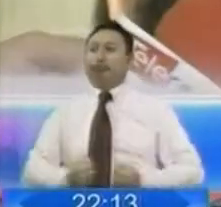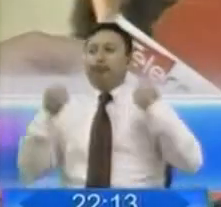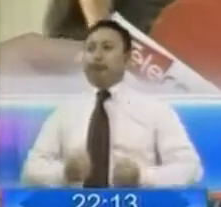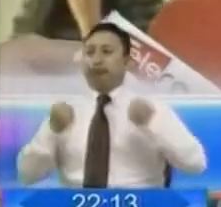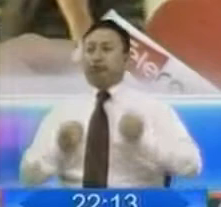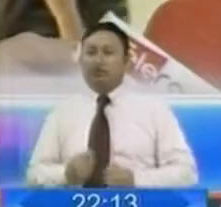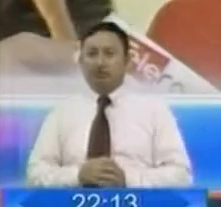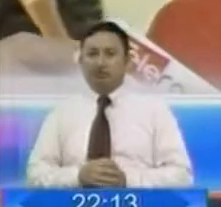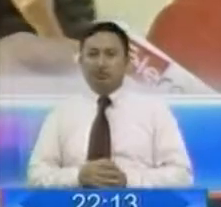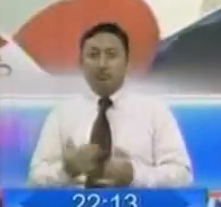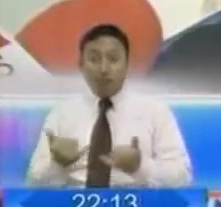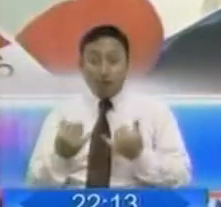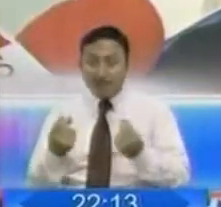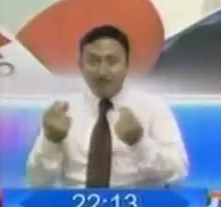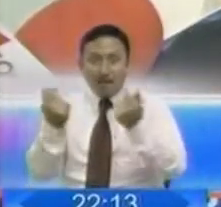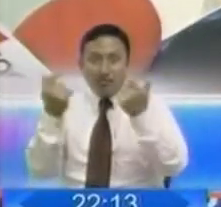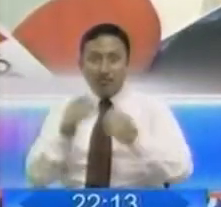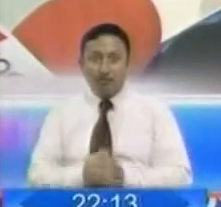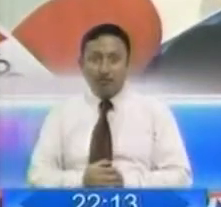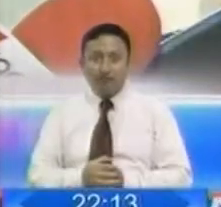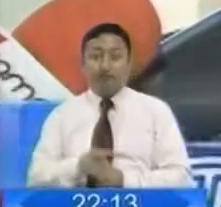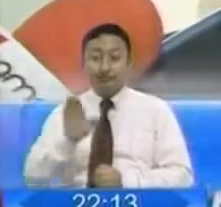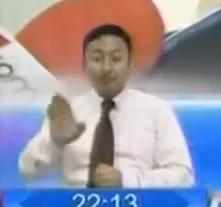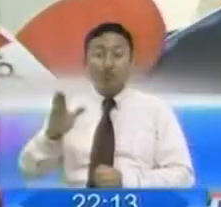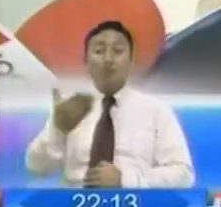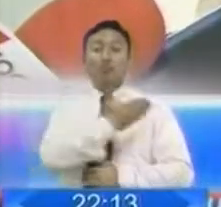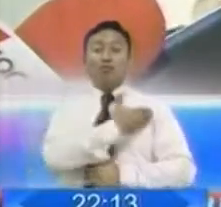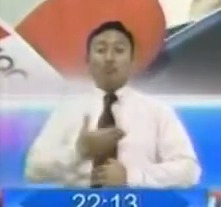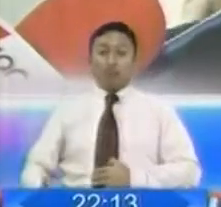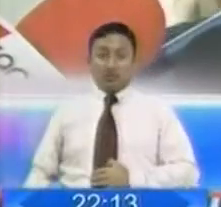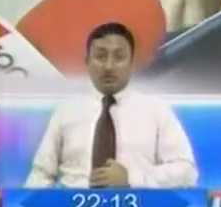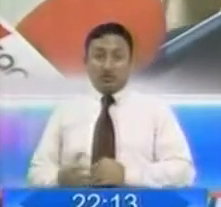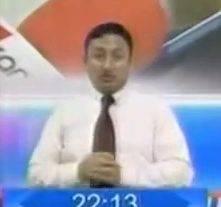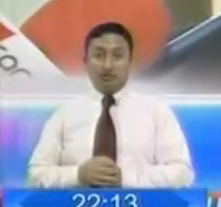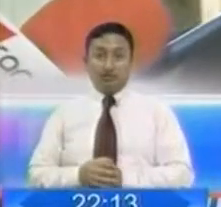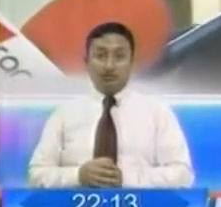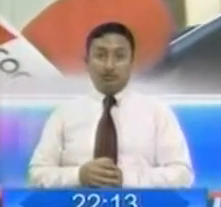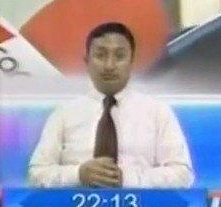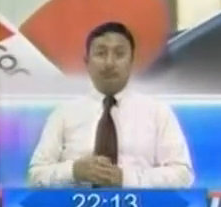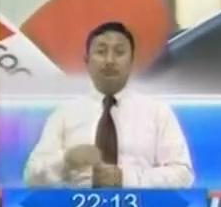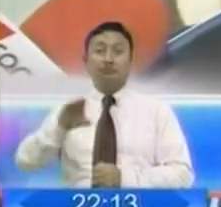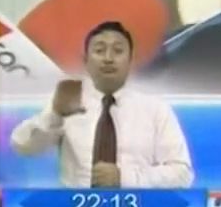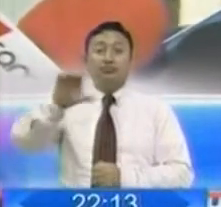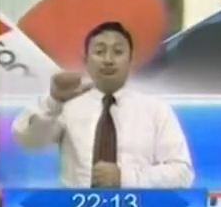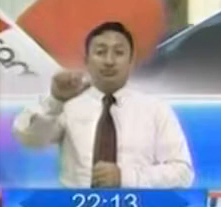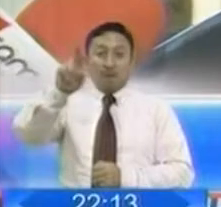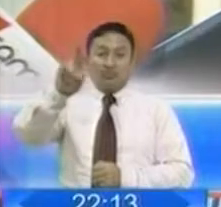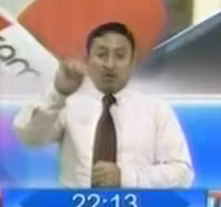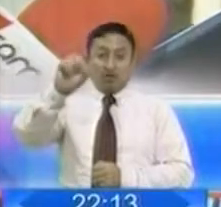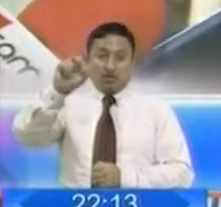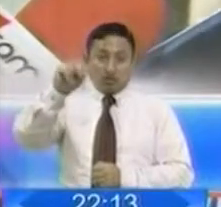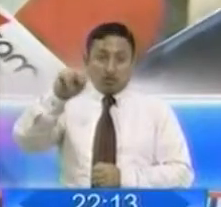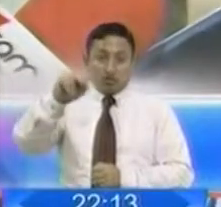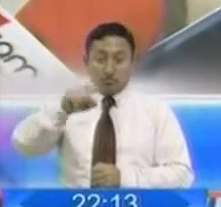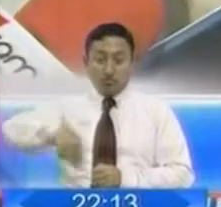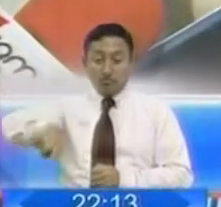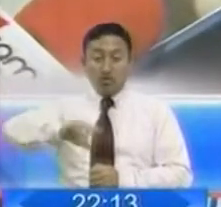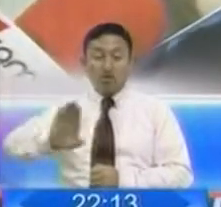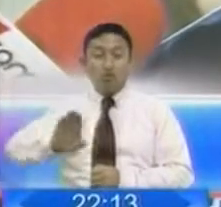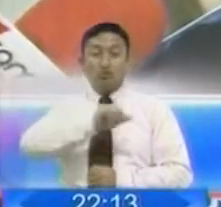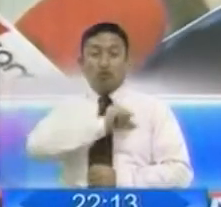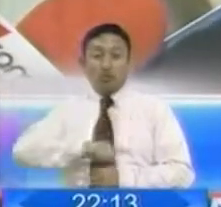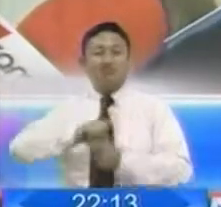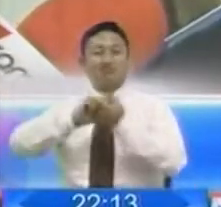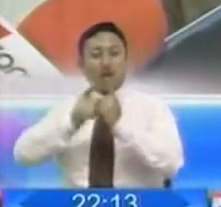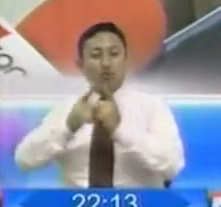resuelto inmediatamente. Está en manos de la presidenta en este momento, de María José Carrión, en el hecho de pueda deponer las actitudes y pueda